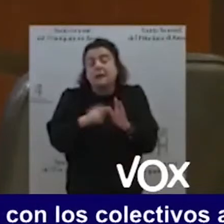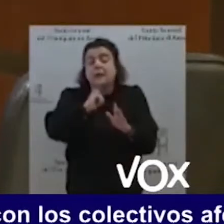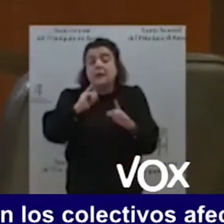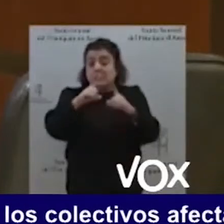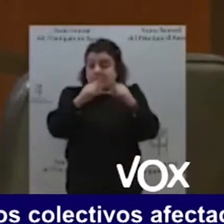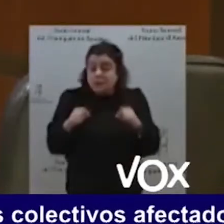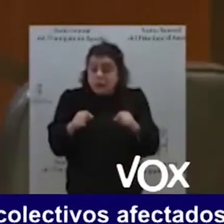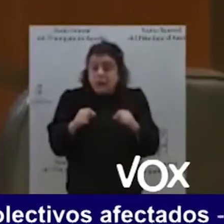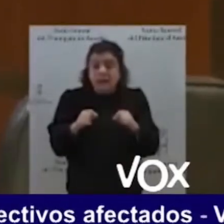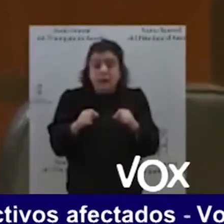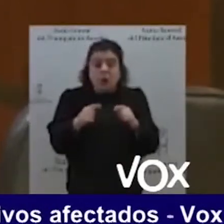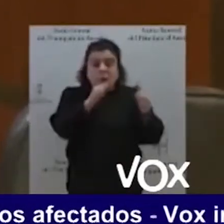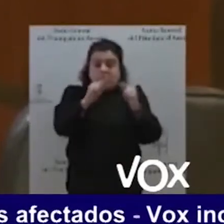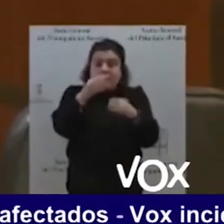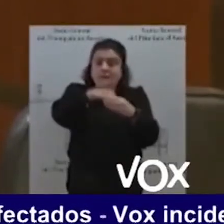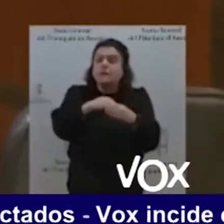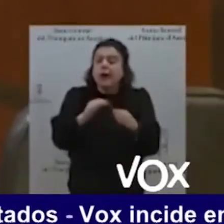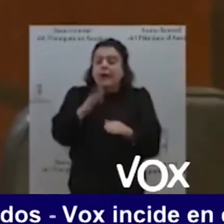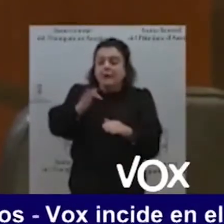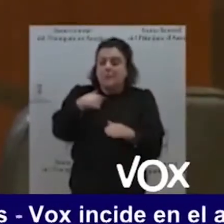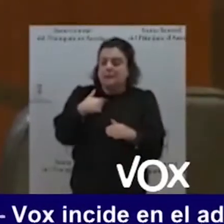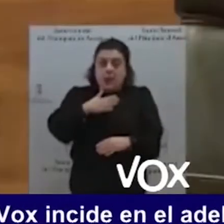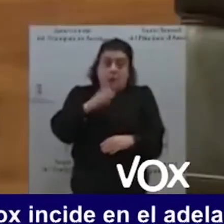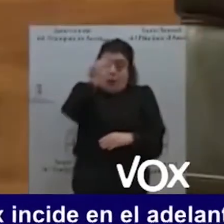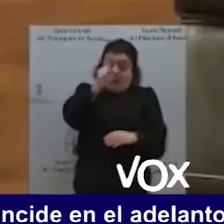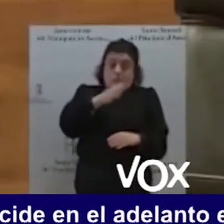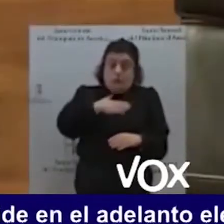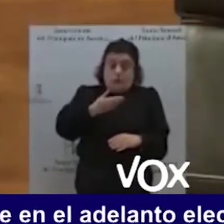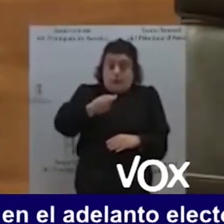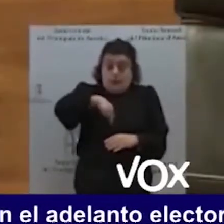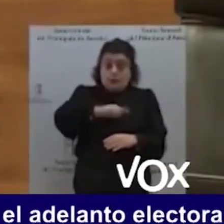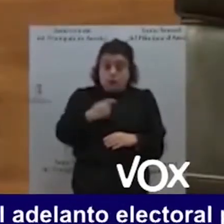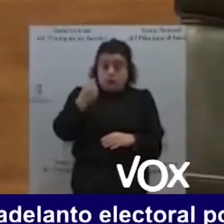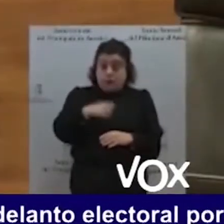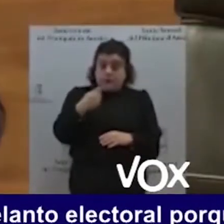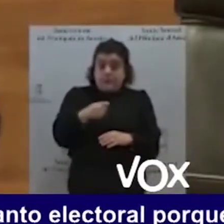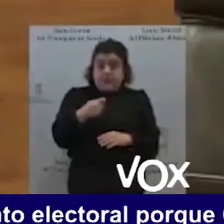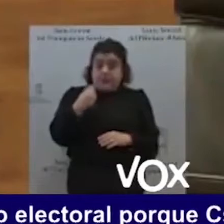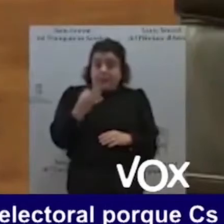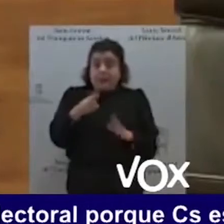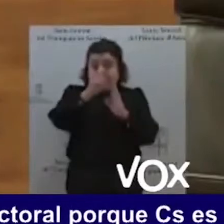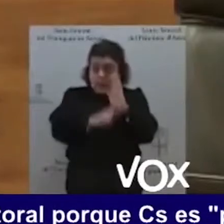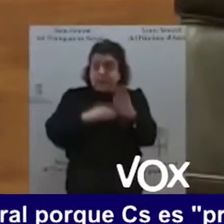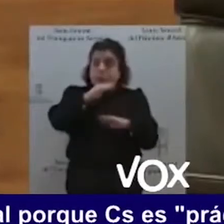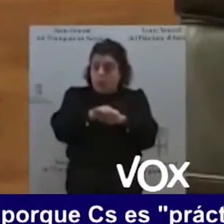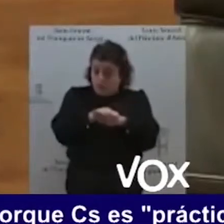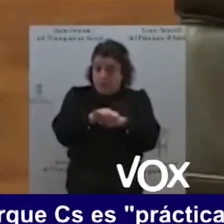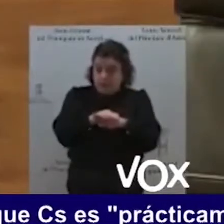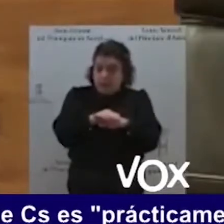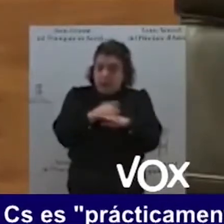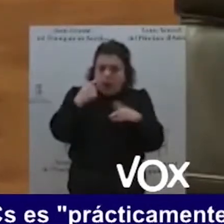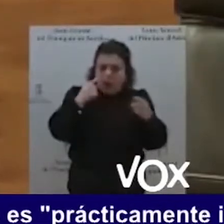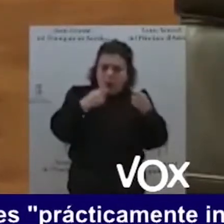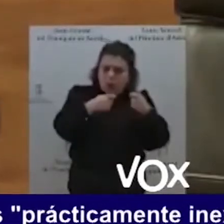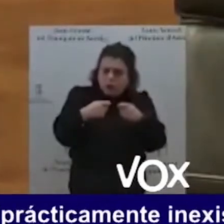facilite la comprensión. No es algo sorpresivo que esté planteando ahora. Creo que no se está menoscabando para nada su derecho